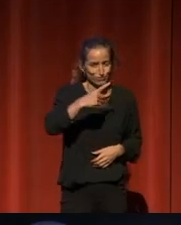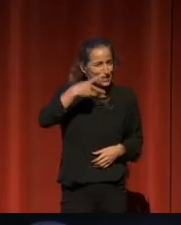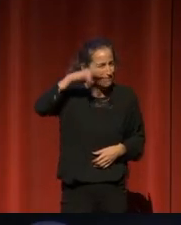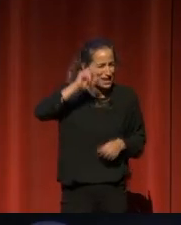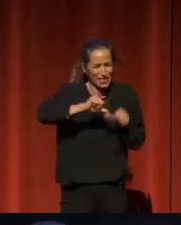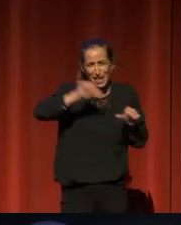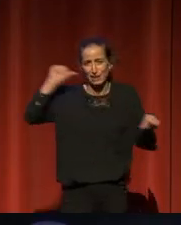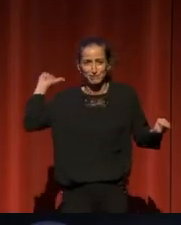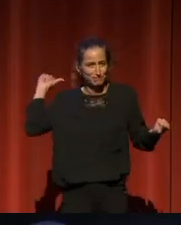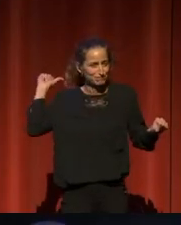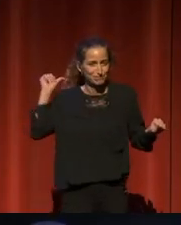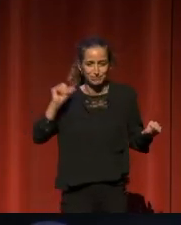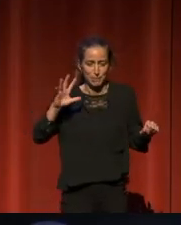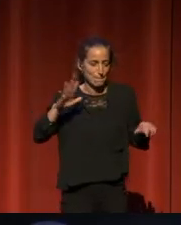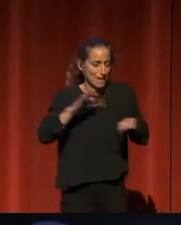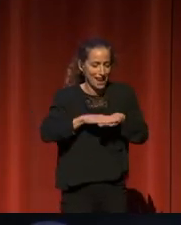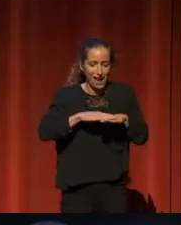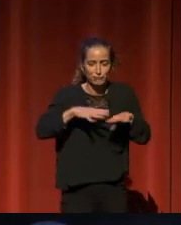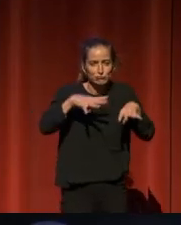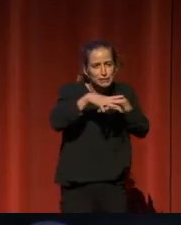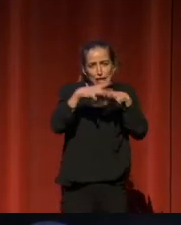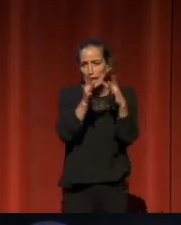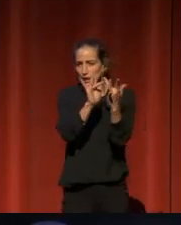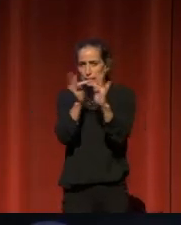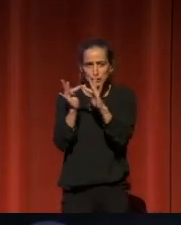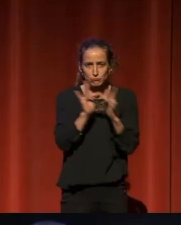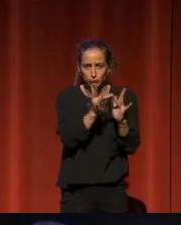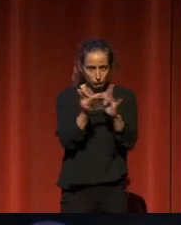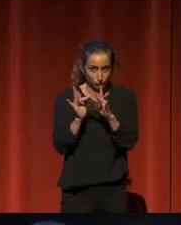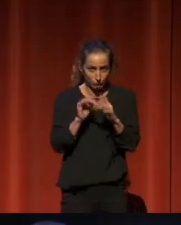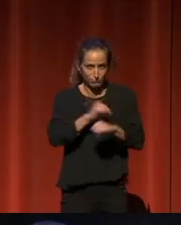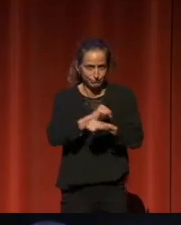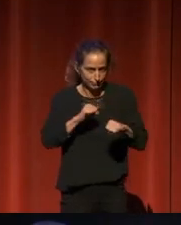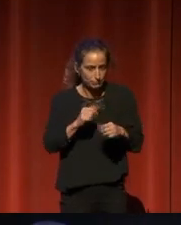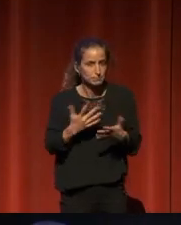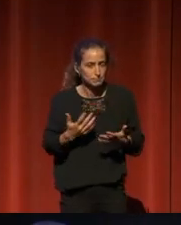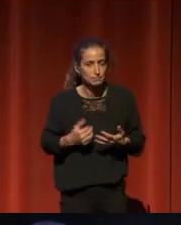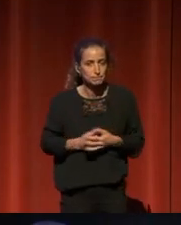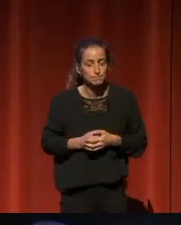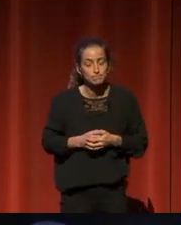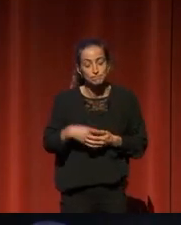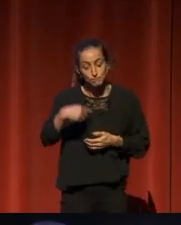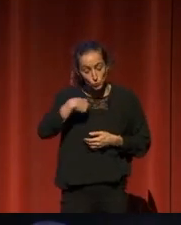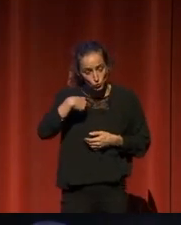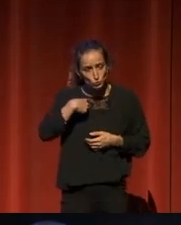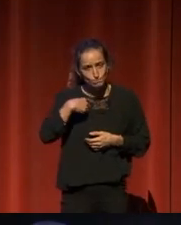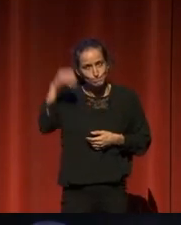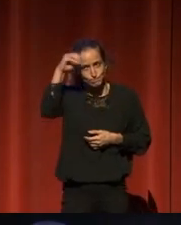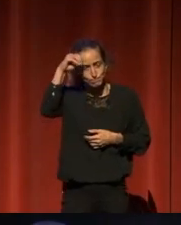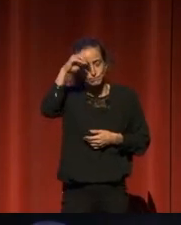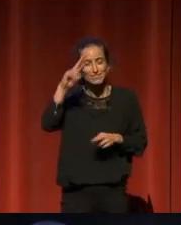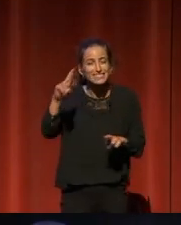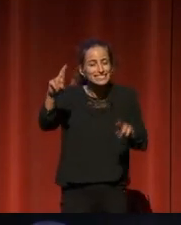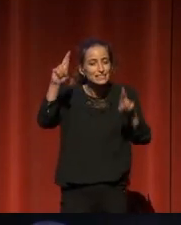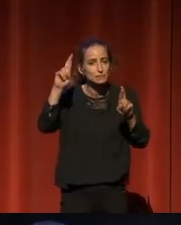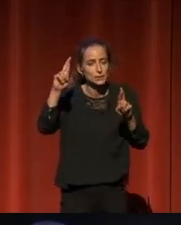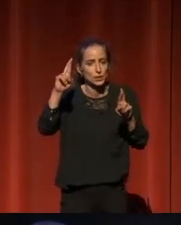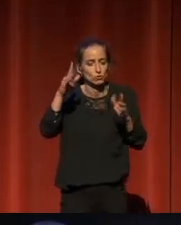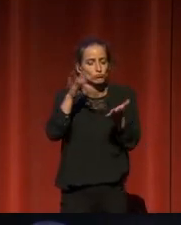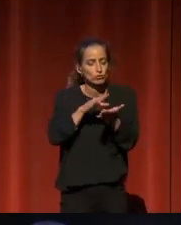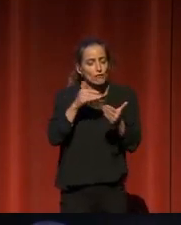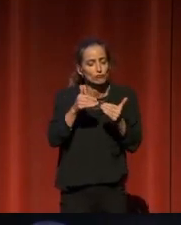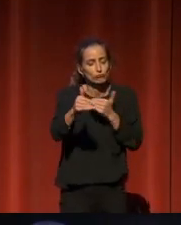hora de establecer redes Entonces espero que tengamos una